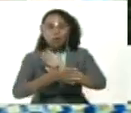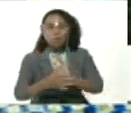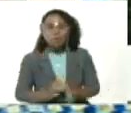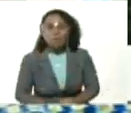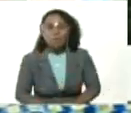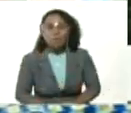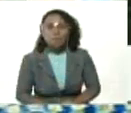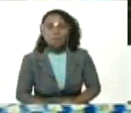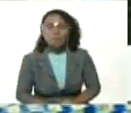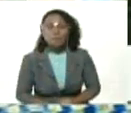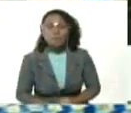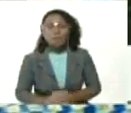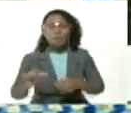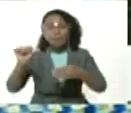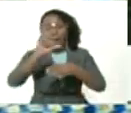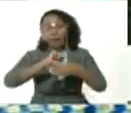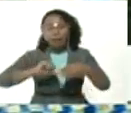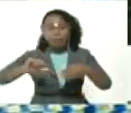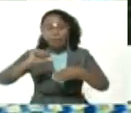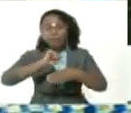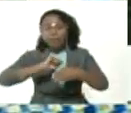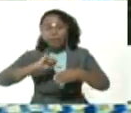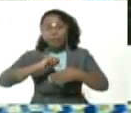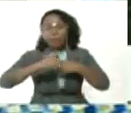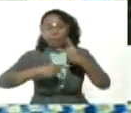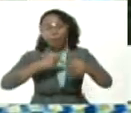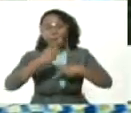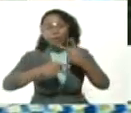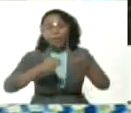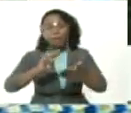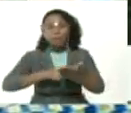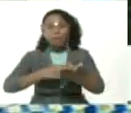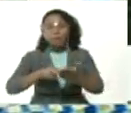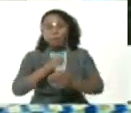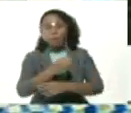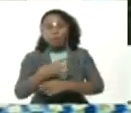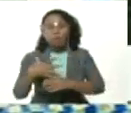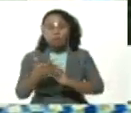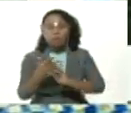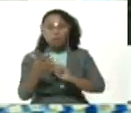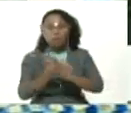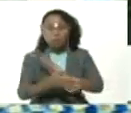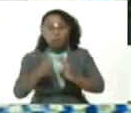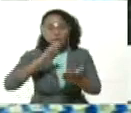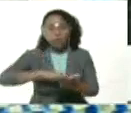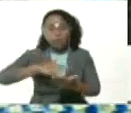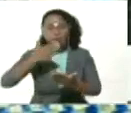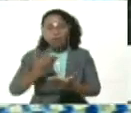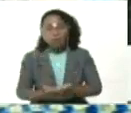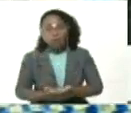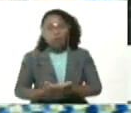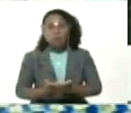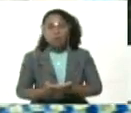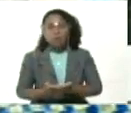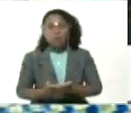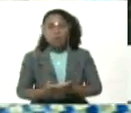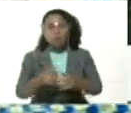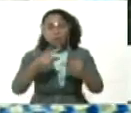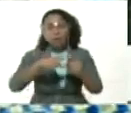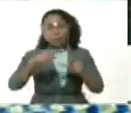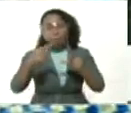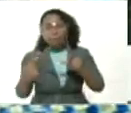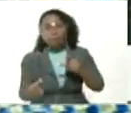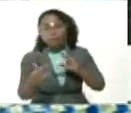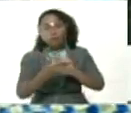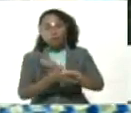en el caso de aceites a granel, procesadores de mayonesa, frituras de snacks,